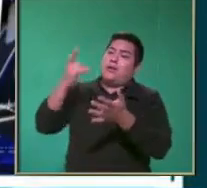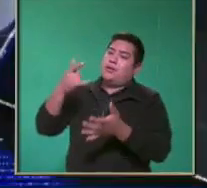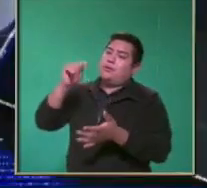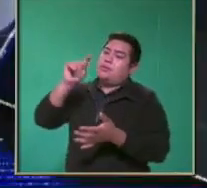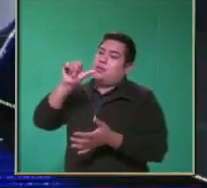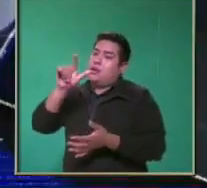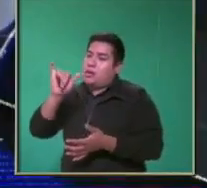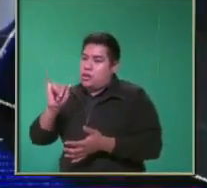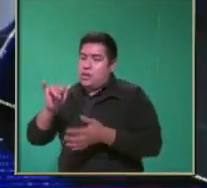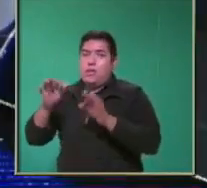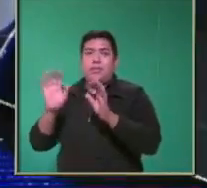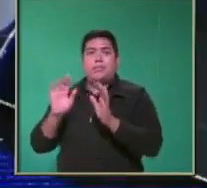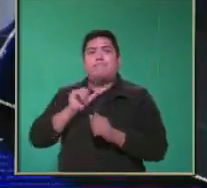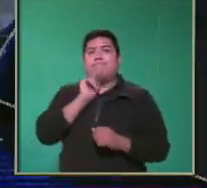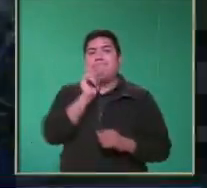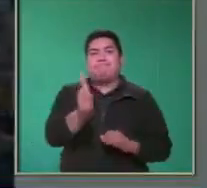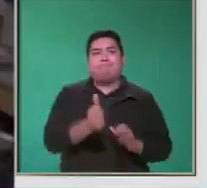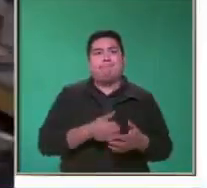nada.